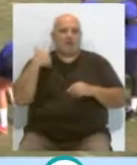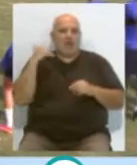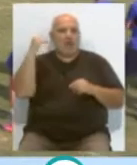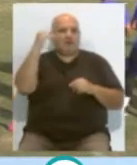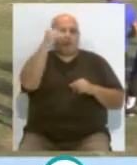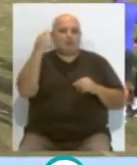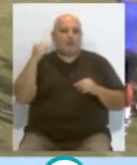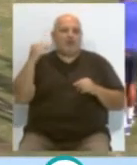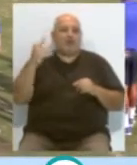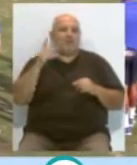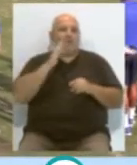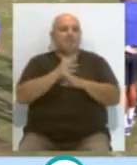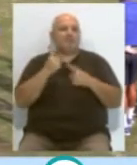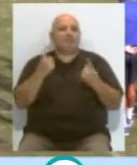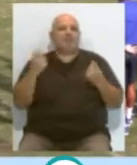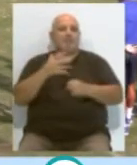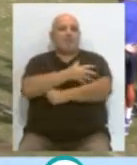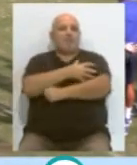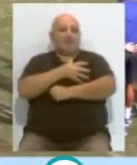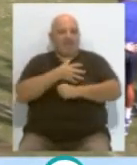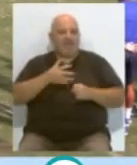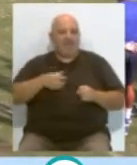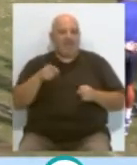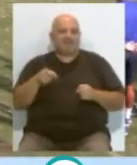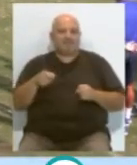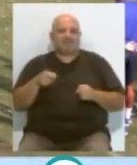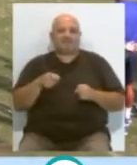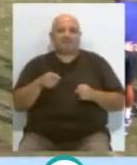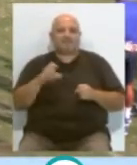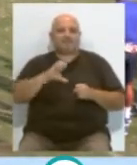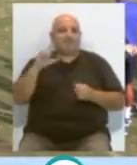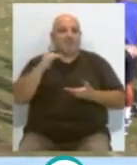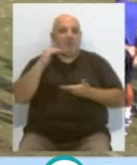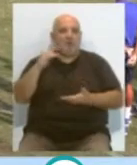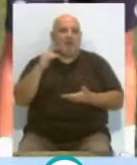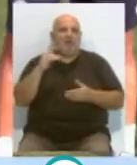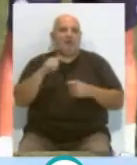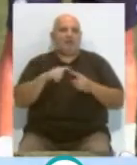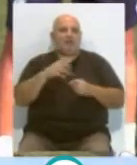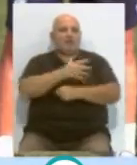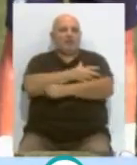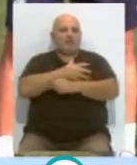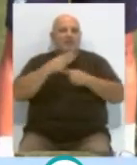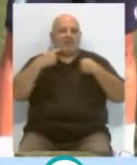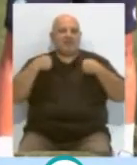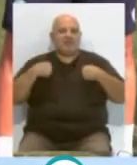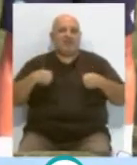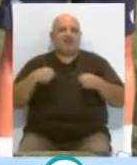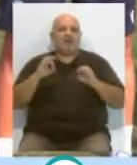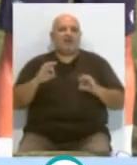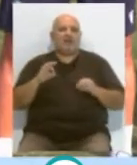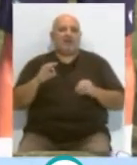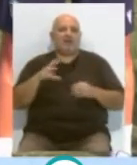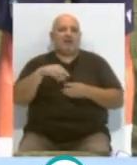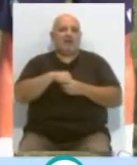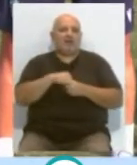fútbol ha vuelto a necesitar esa potencia, porque hemos visto toda esta Eurocopa y la potencia física ha sido un